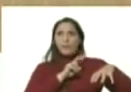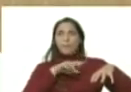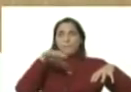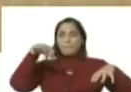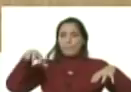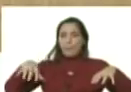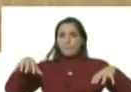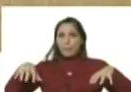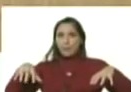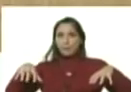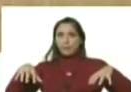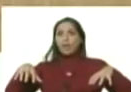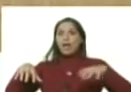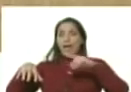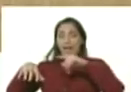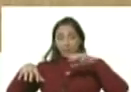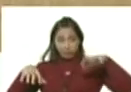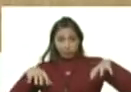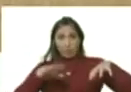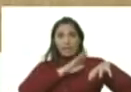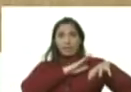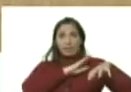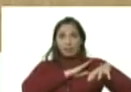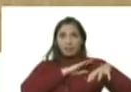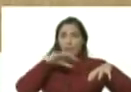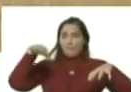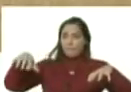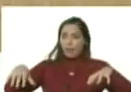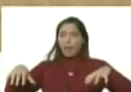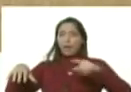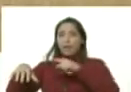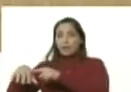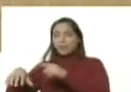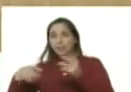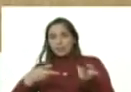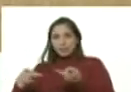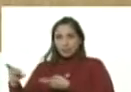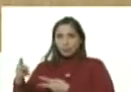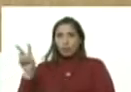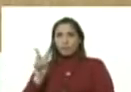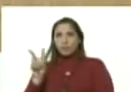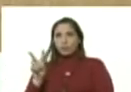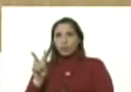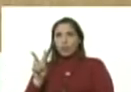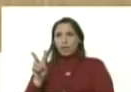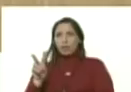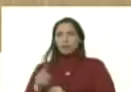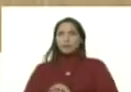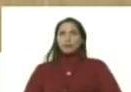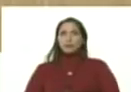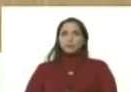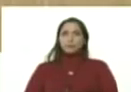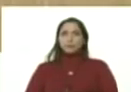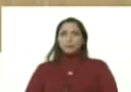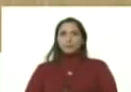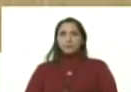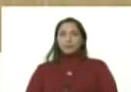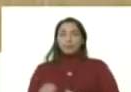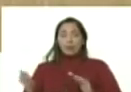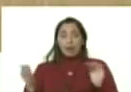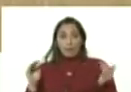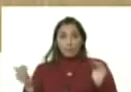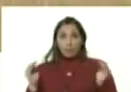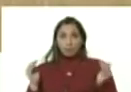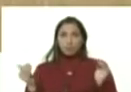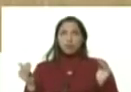Estados Unidos sería el acreditante. Caso inverso en Estados Unidos, Venezuela sería el acreditante y Estados Unidos el receptor. En ambos casos,